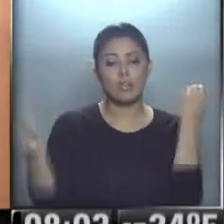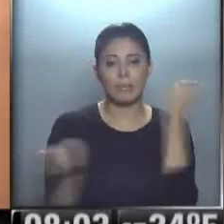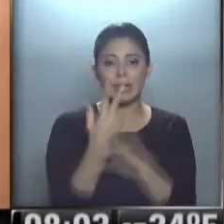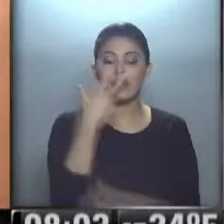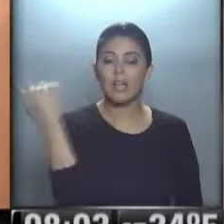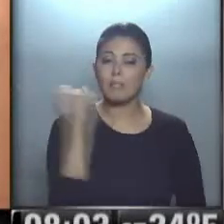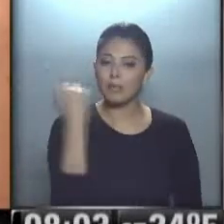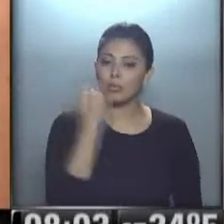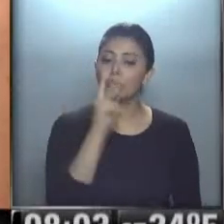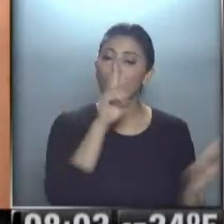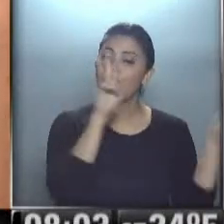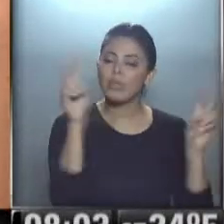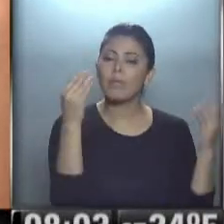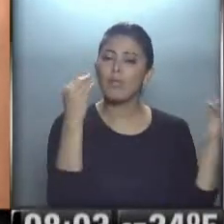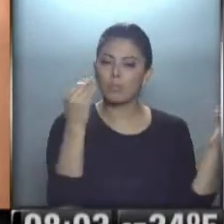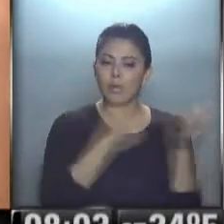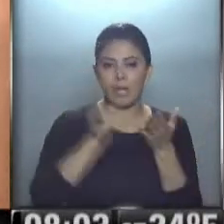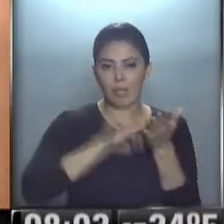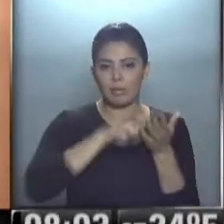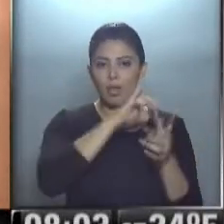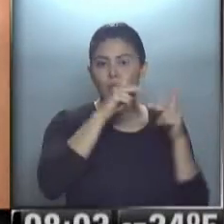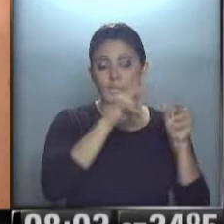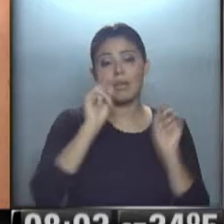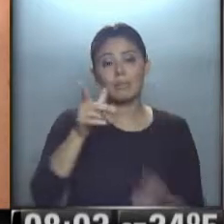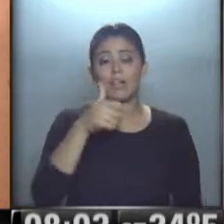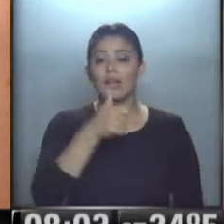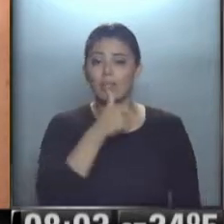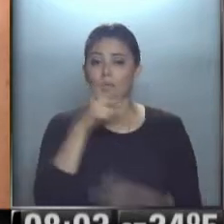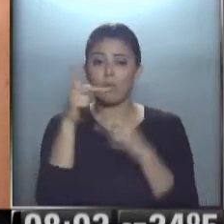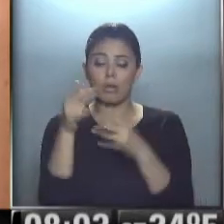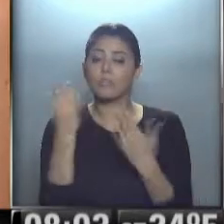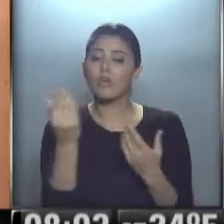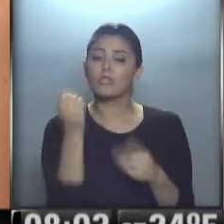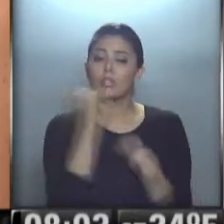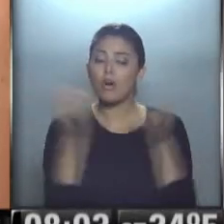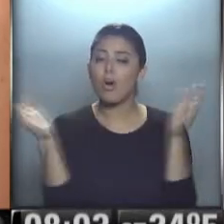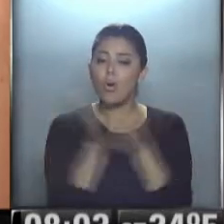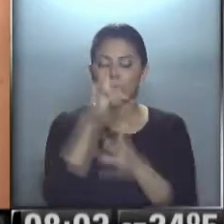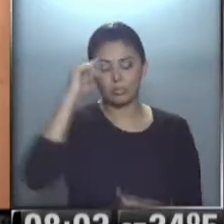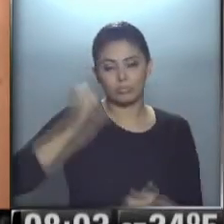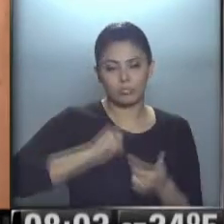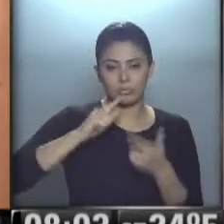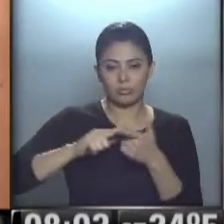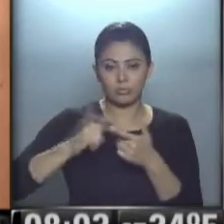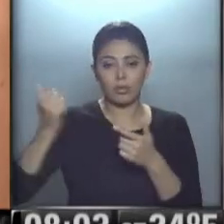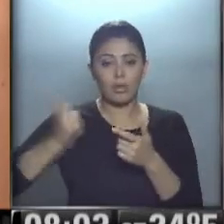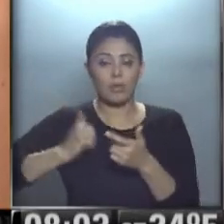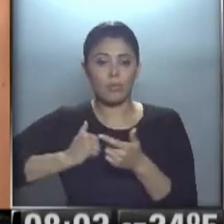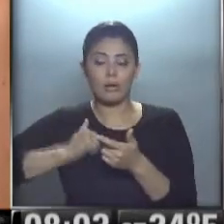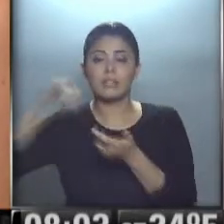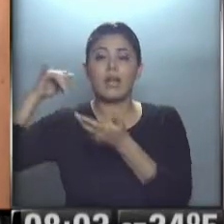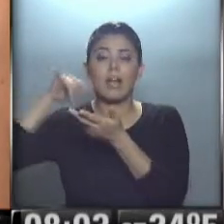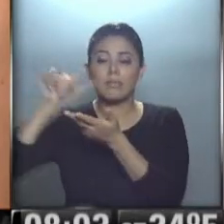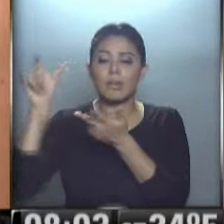8:03, el tema recurrente es los cortes de luz, pero también la falta de agua, por eso en un operativo conjunto, Ejército, Fuerza Aérea y Armada